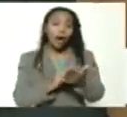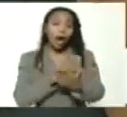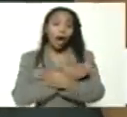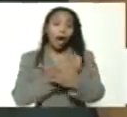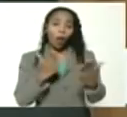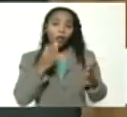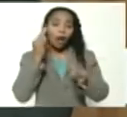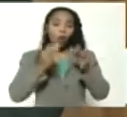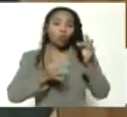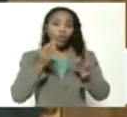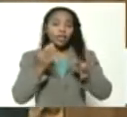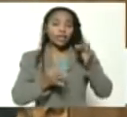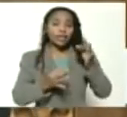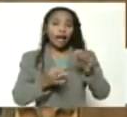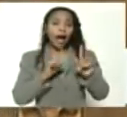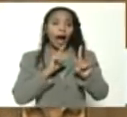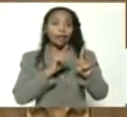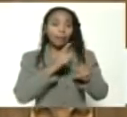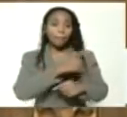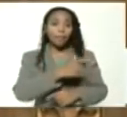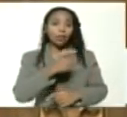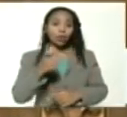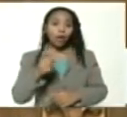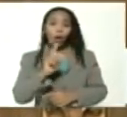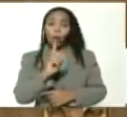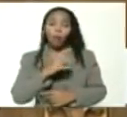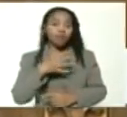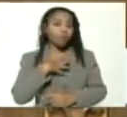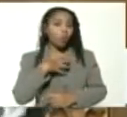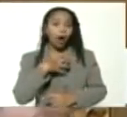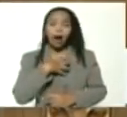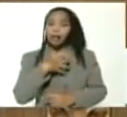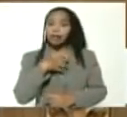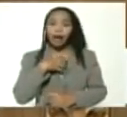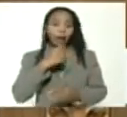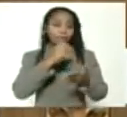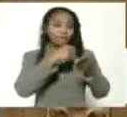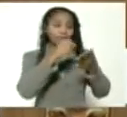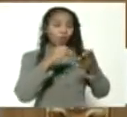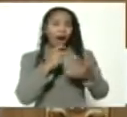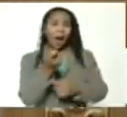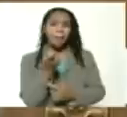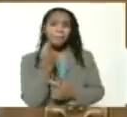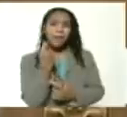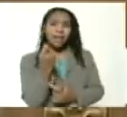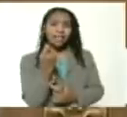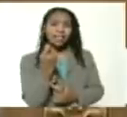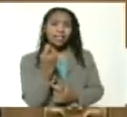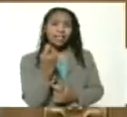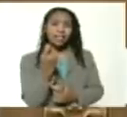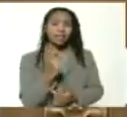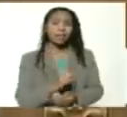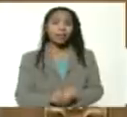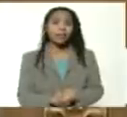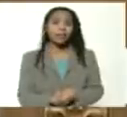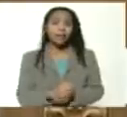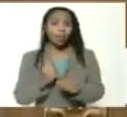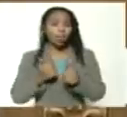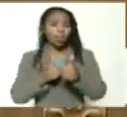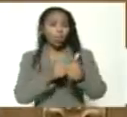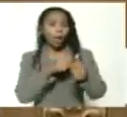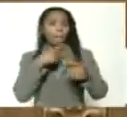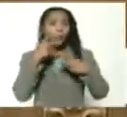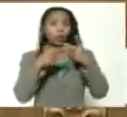de la justicia a estos criminales que no pueden ser calificados jamás de perseguidos